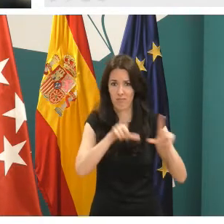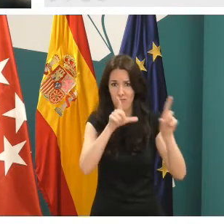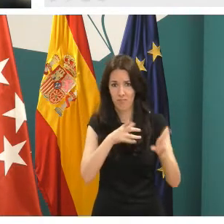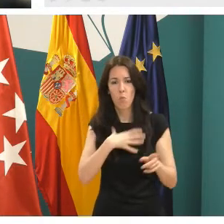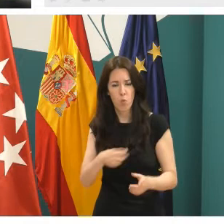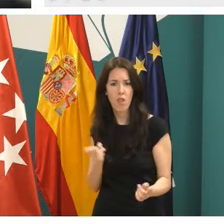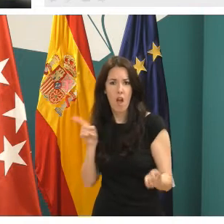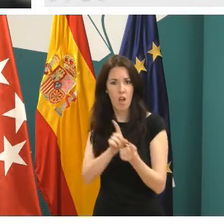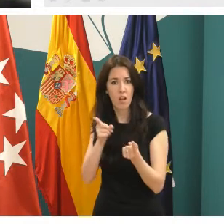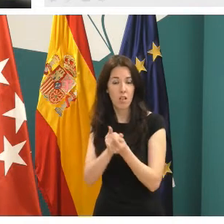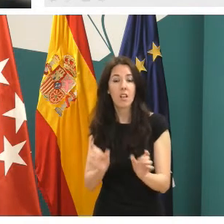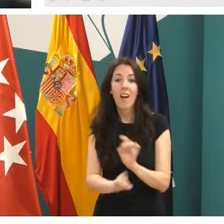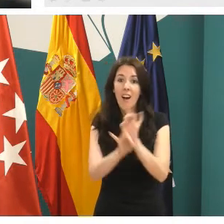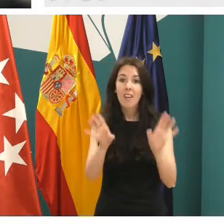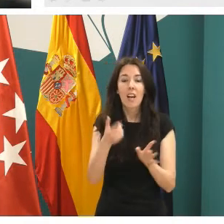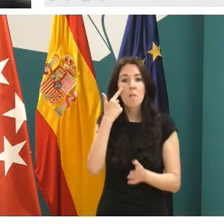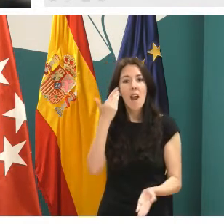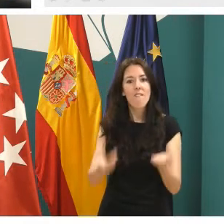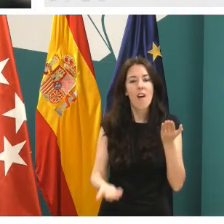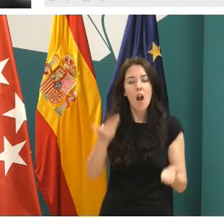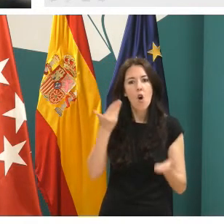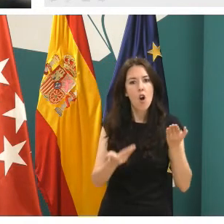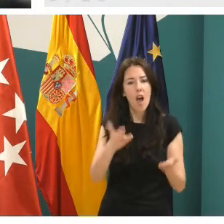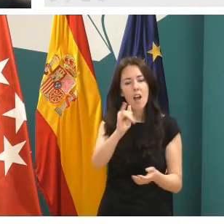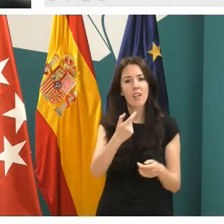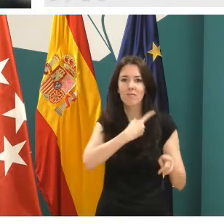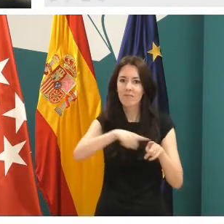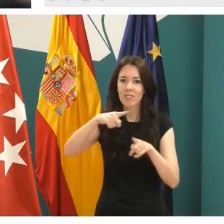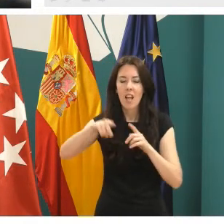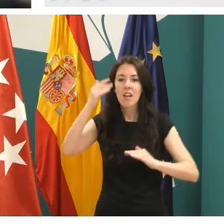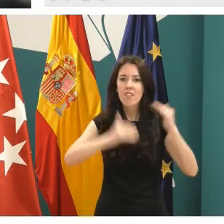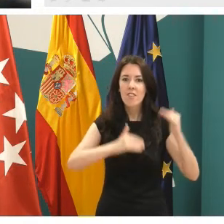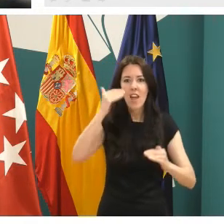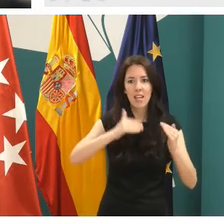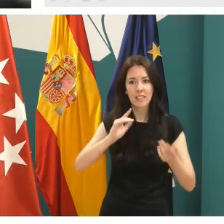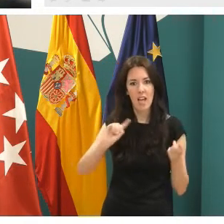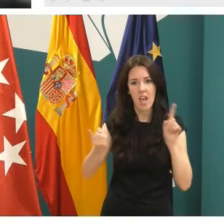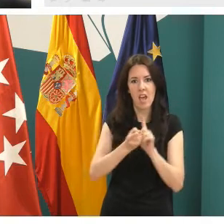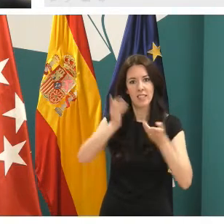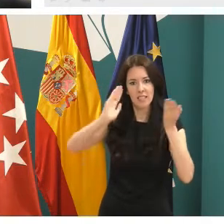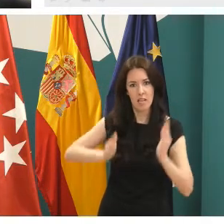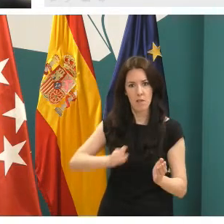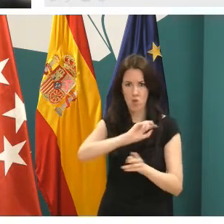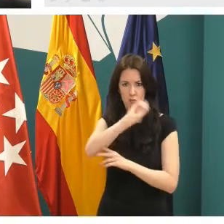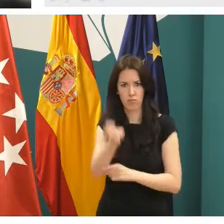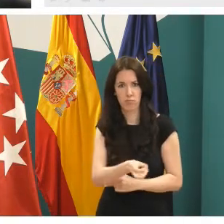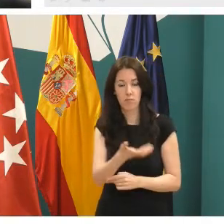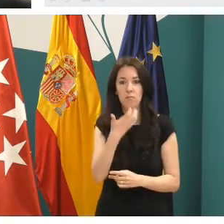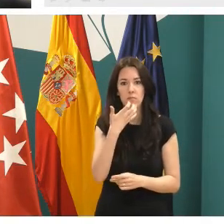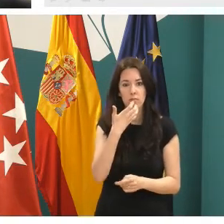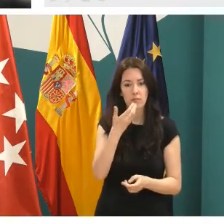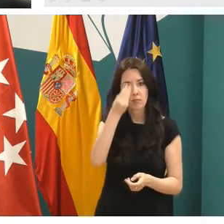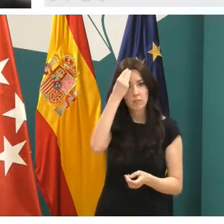Por supuesto, tendremos que ver para valorar esto distintos niveles de intervención. ¿Qué os parece? En este